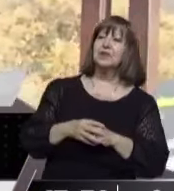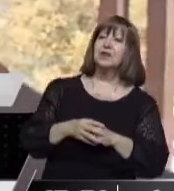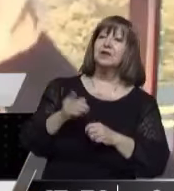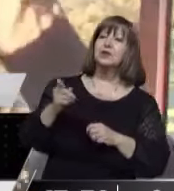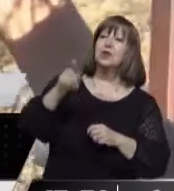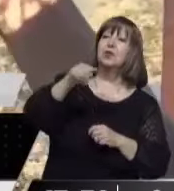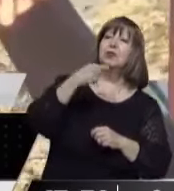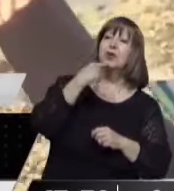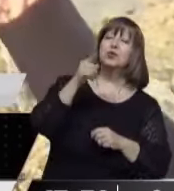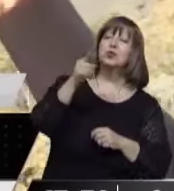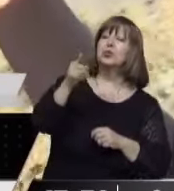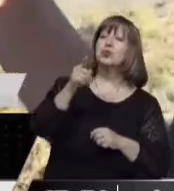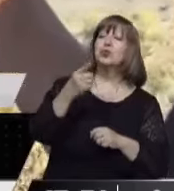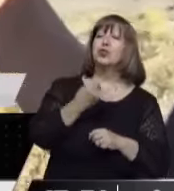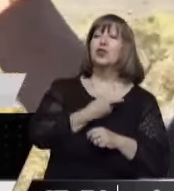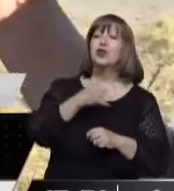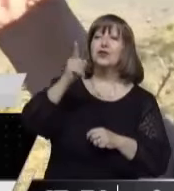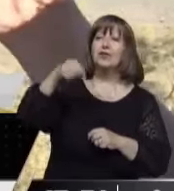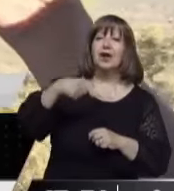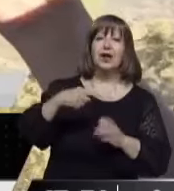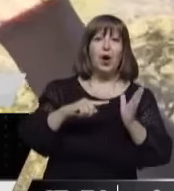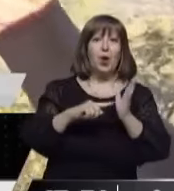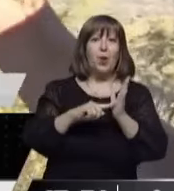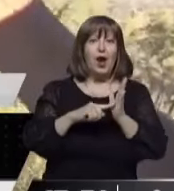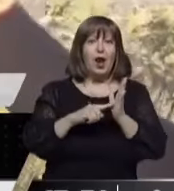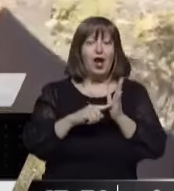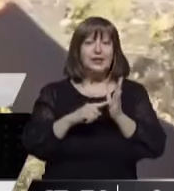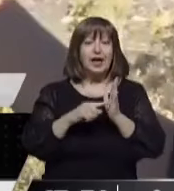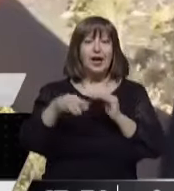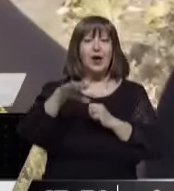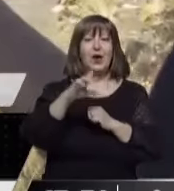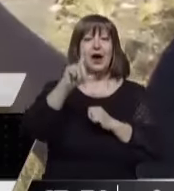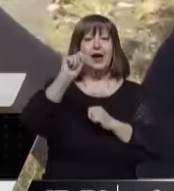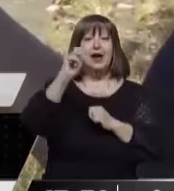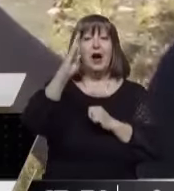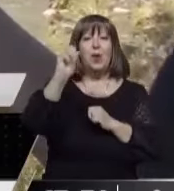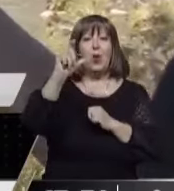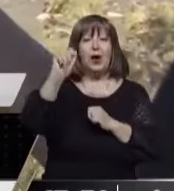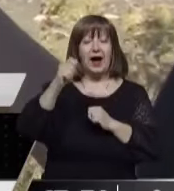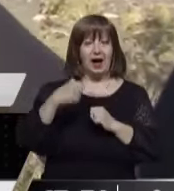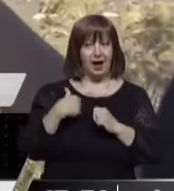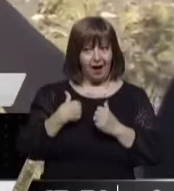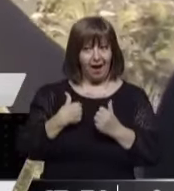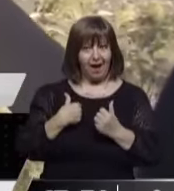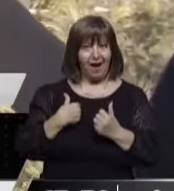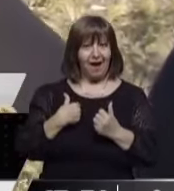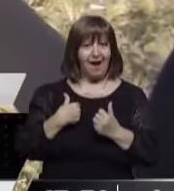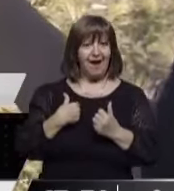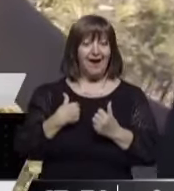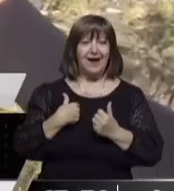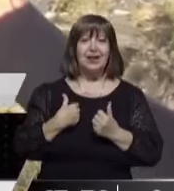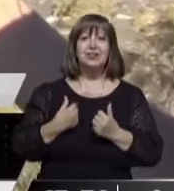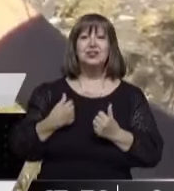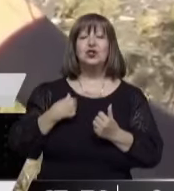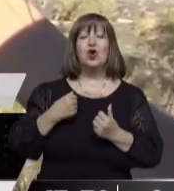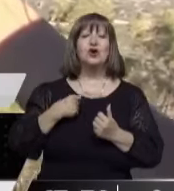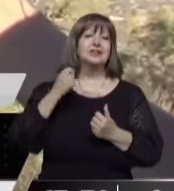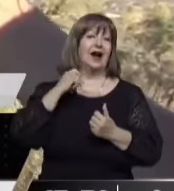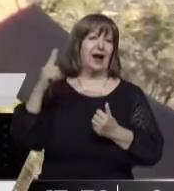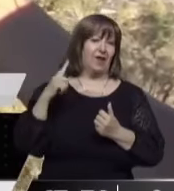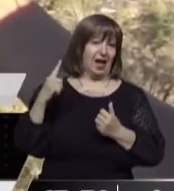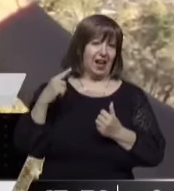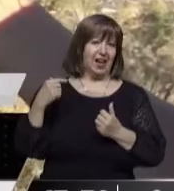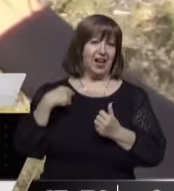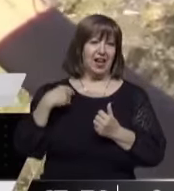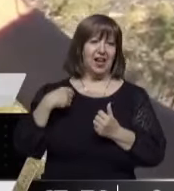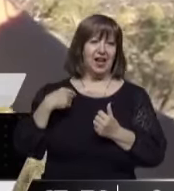Boca, Buenos Aires. Ay, contame, ¿cómo llegaste acá, a Tupungato, a este lugar? Yo me largué a caminar en San Rafael,